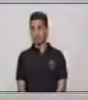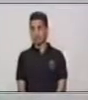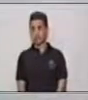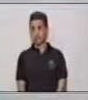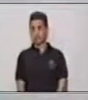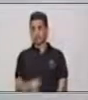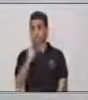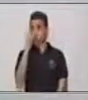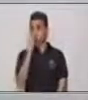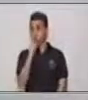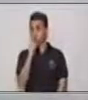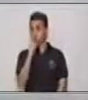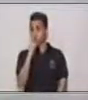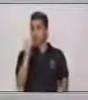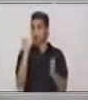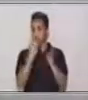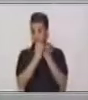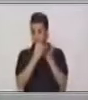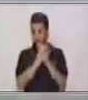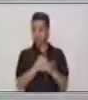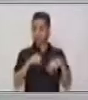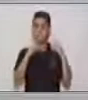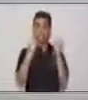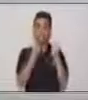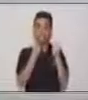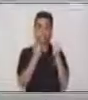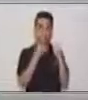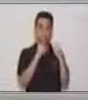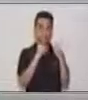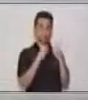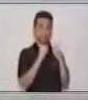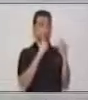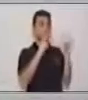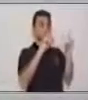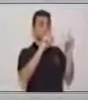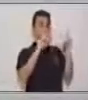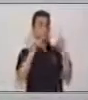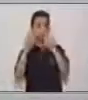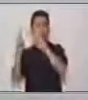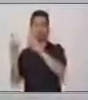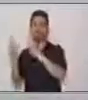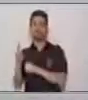En una escuela hicieron una encuesta a 100 personas